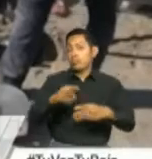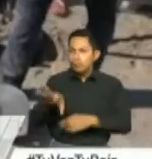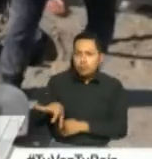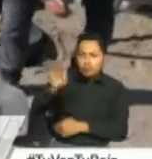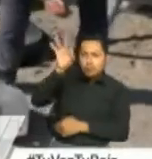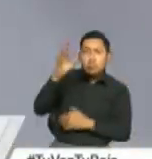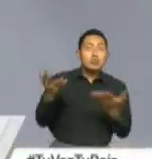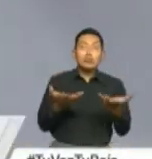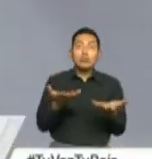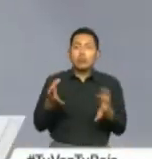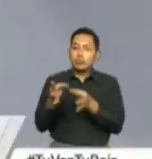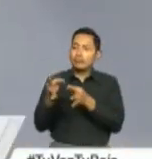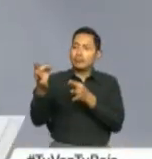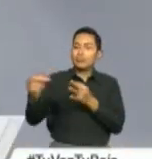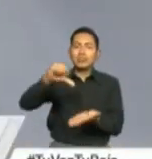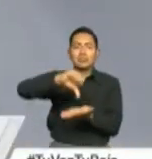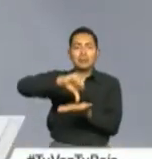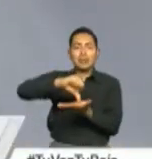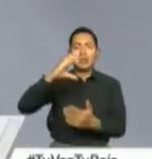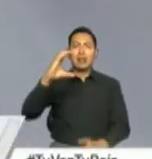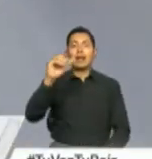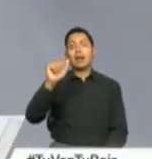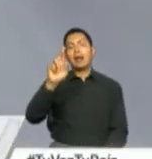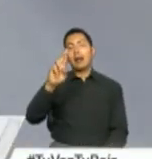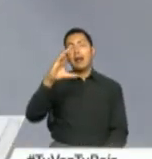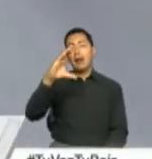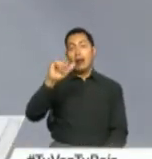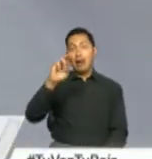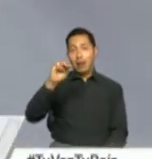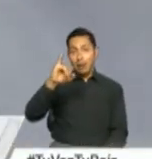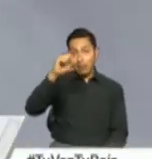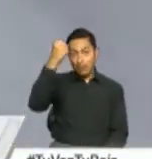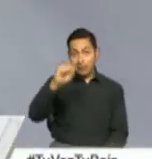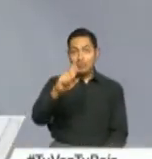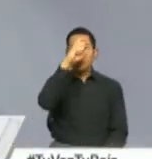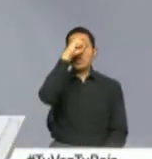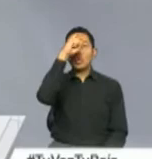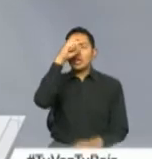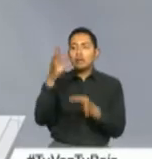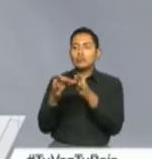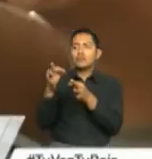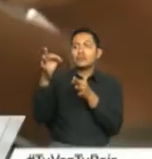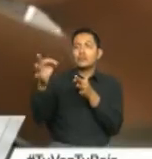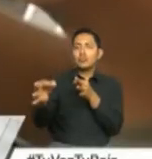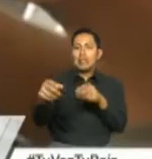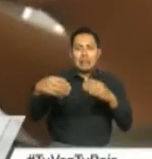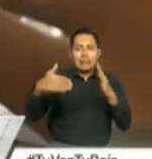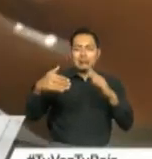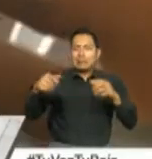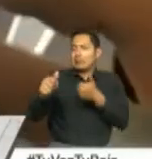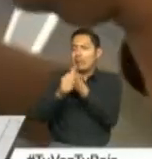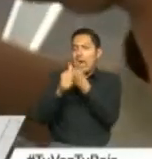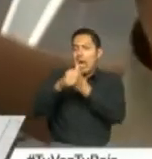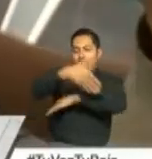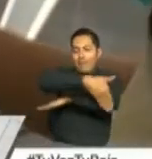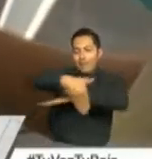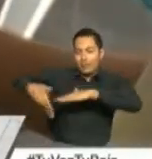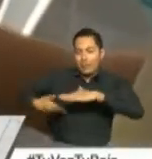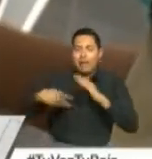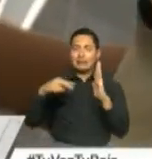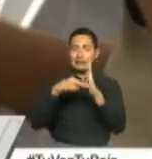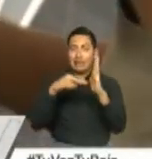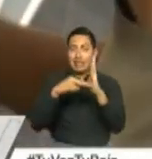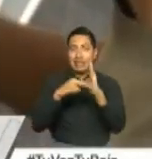ciudad de Carcamis, en el sureste de Turquía, muy cerca de la frontera con Siria. En estos sellos, con 4.000 años de antigüedad, se